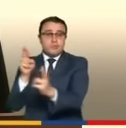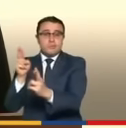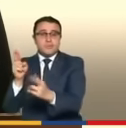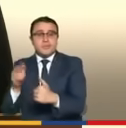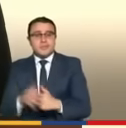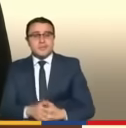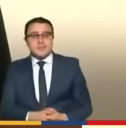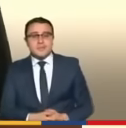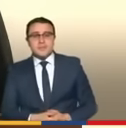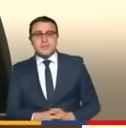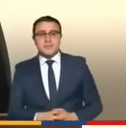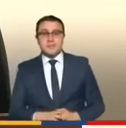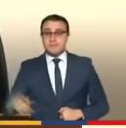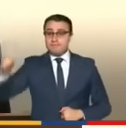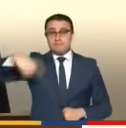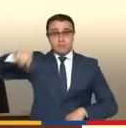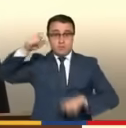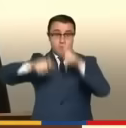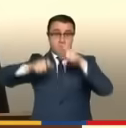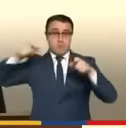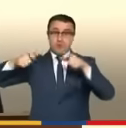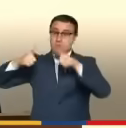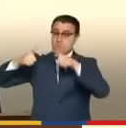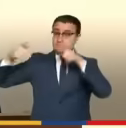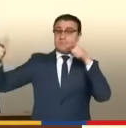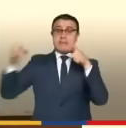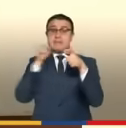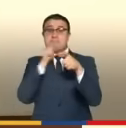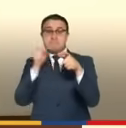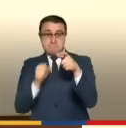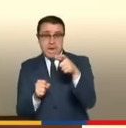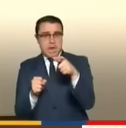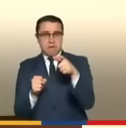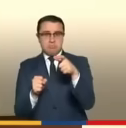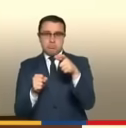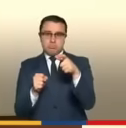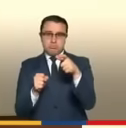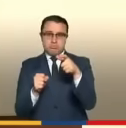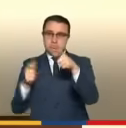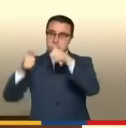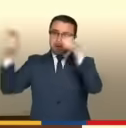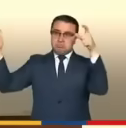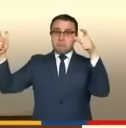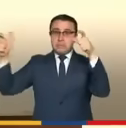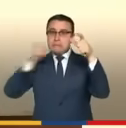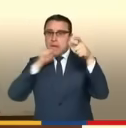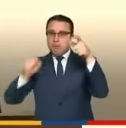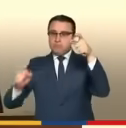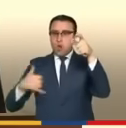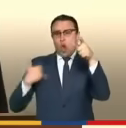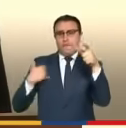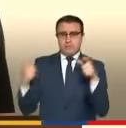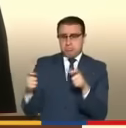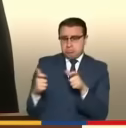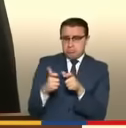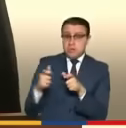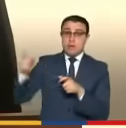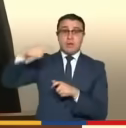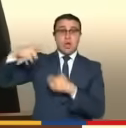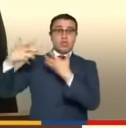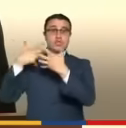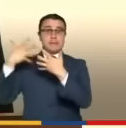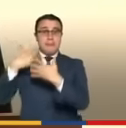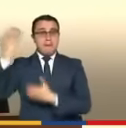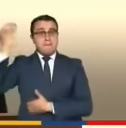A pesar de que su población mayoritaria sea vieja y no joven, sus sistemas pensionales permanecen